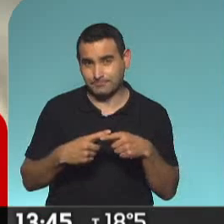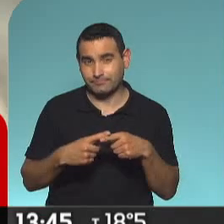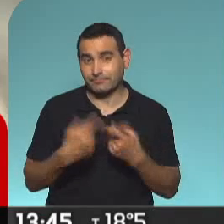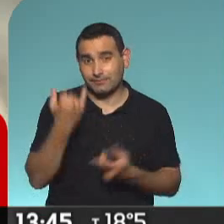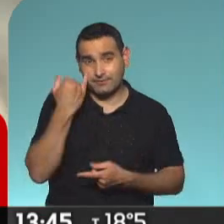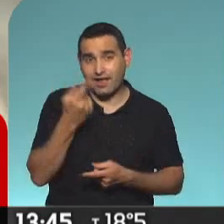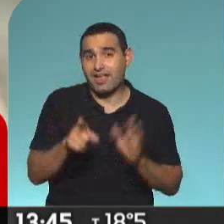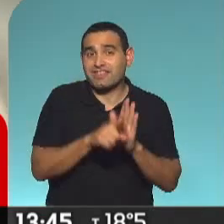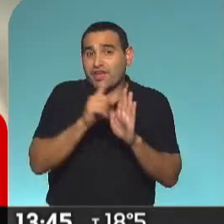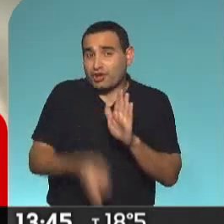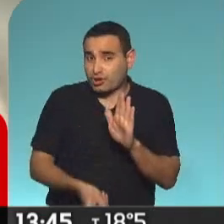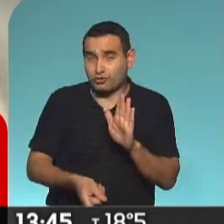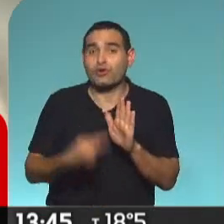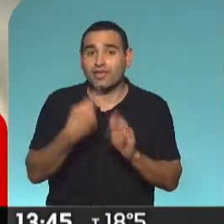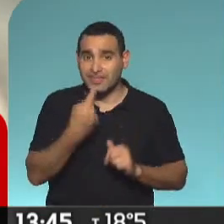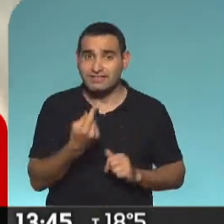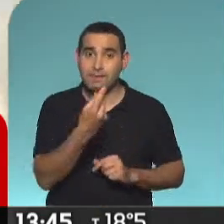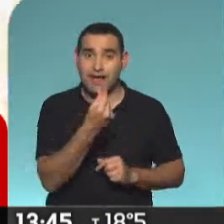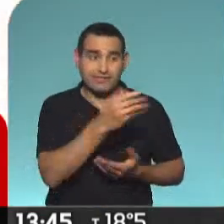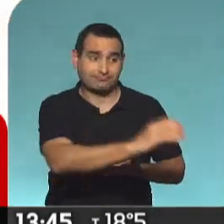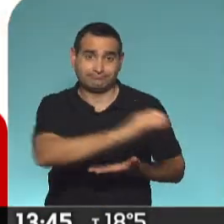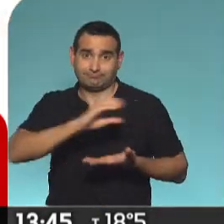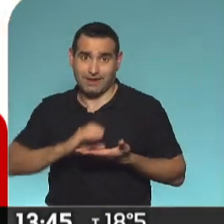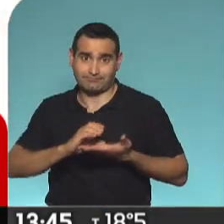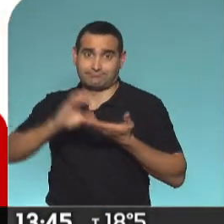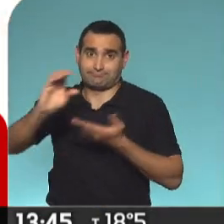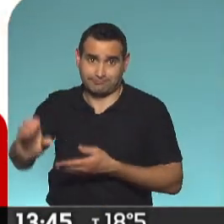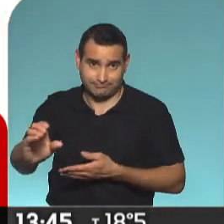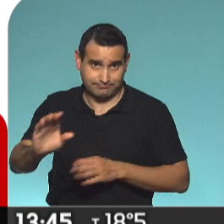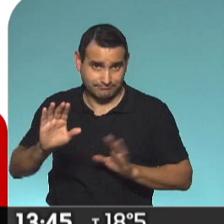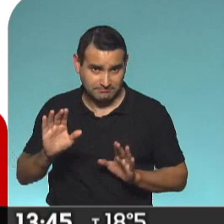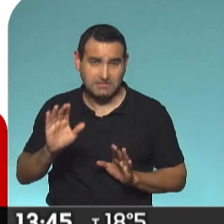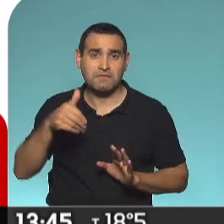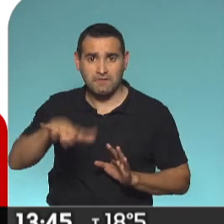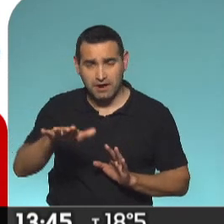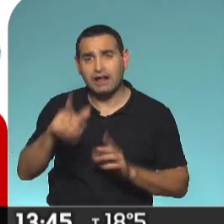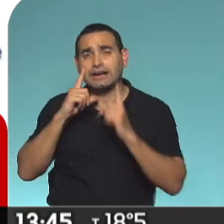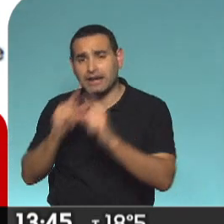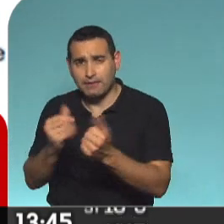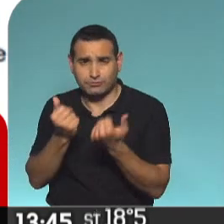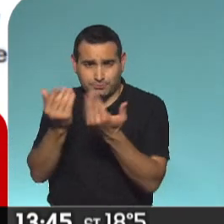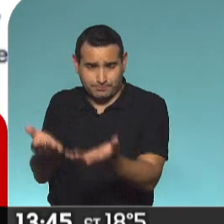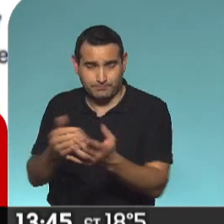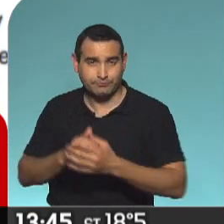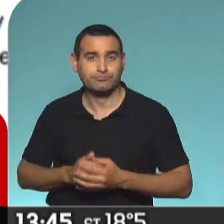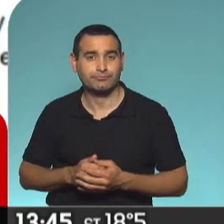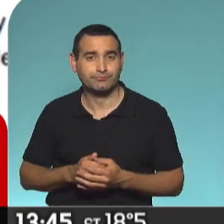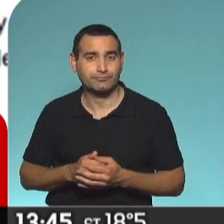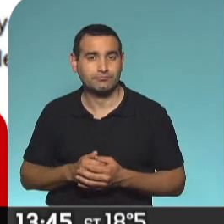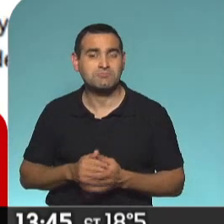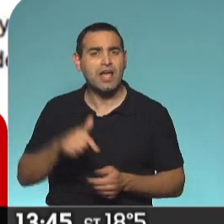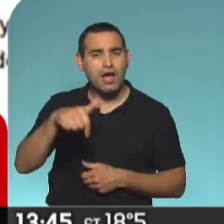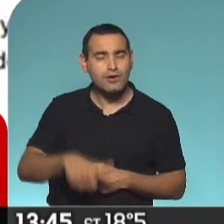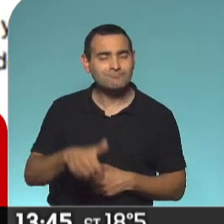establece el decreto, un fondo de recomposición, que es donde se atenderán a estos reclamos. De modo que estamos